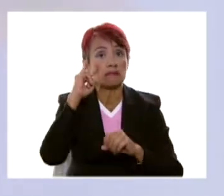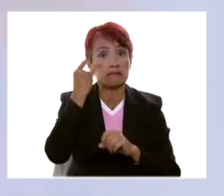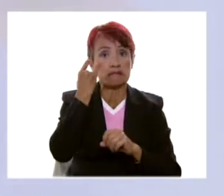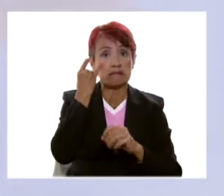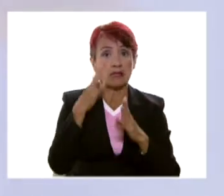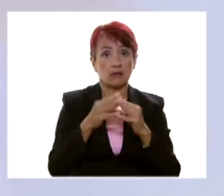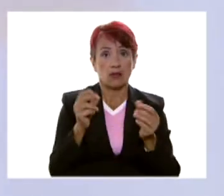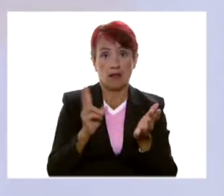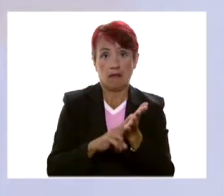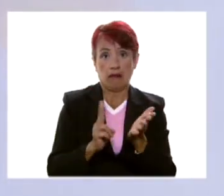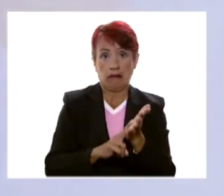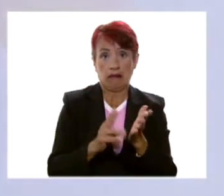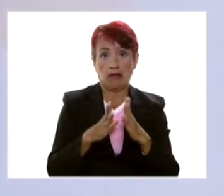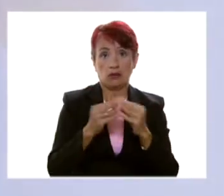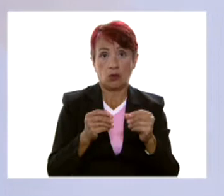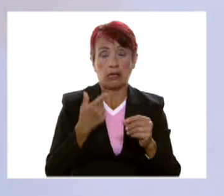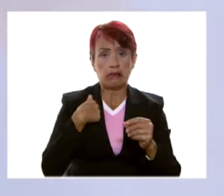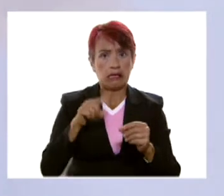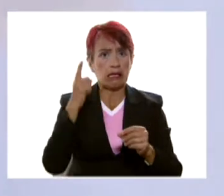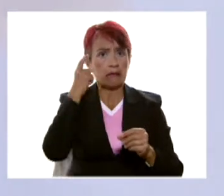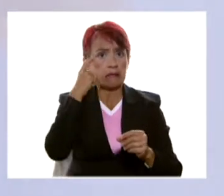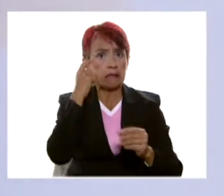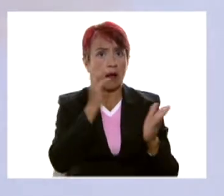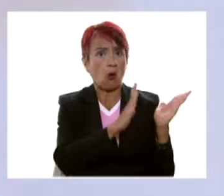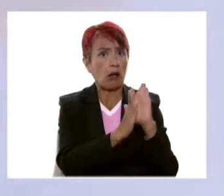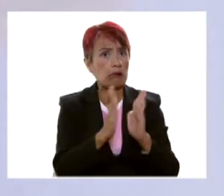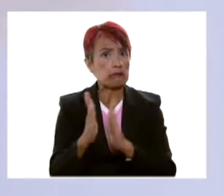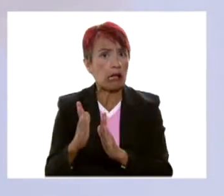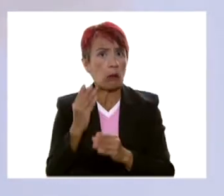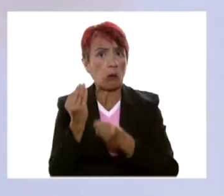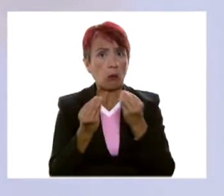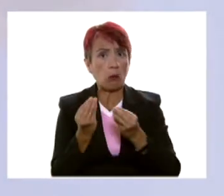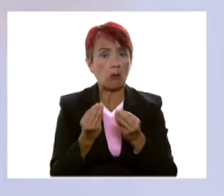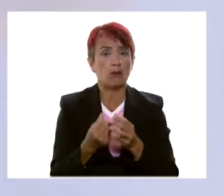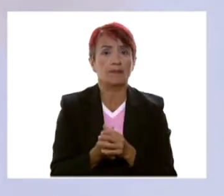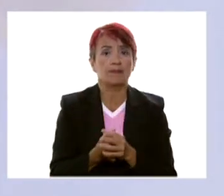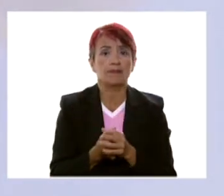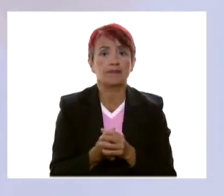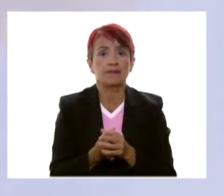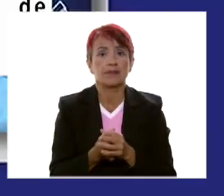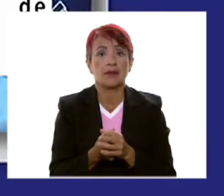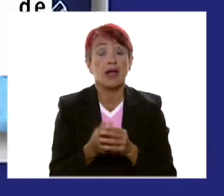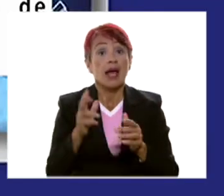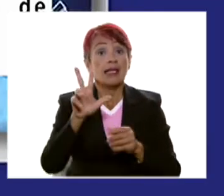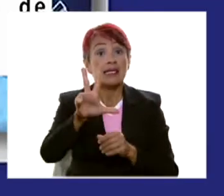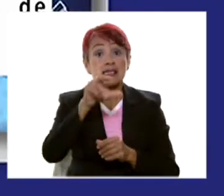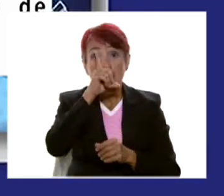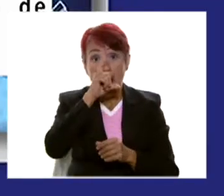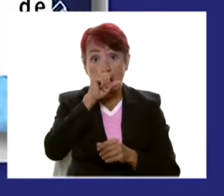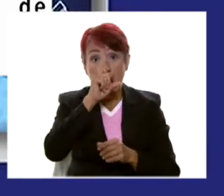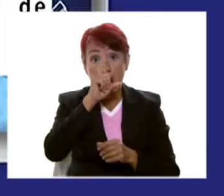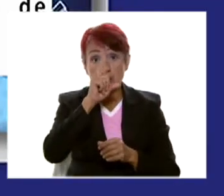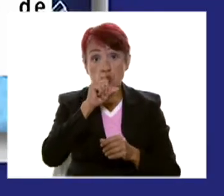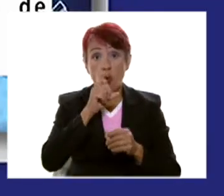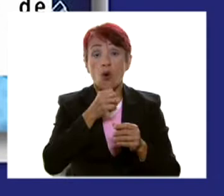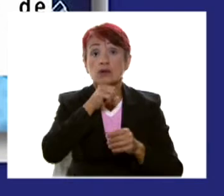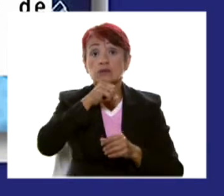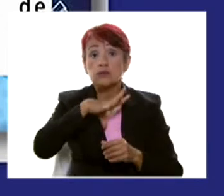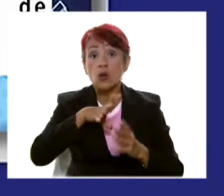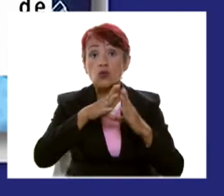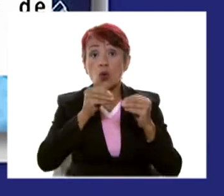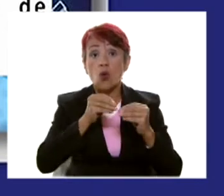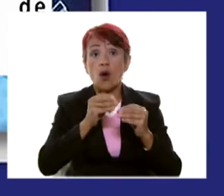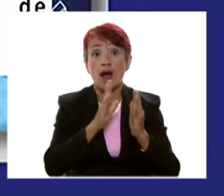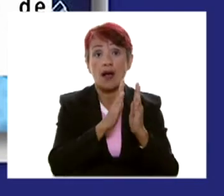mayormente es real, es algo que ya tú tienes organizado como tal. Para tercer año estaremos hablando de argumentos a favor y en